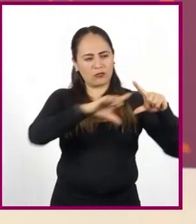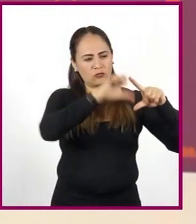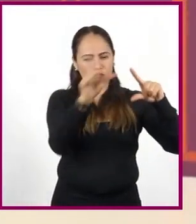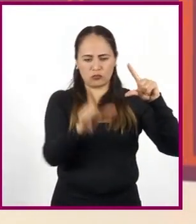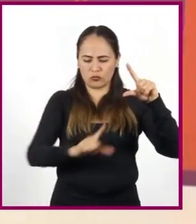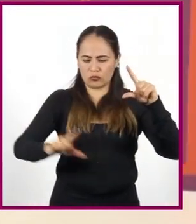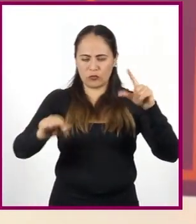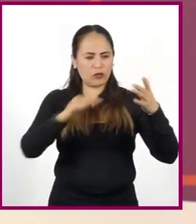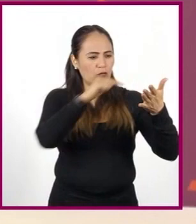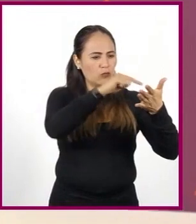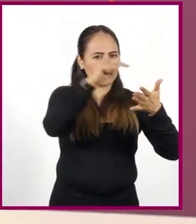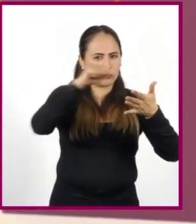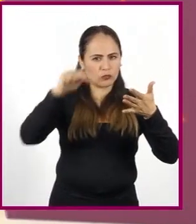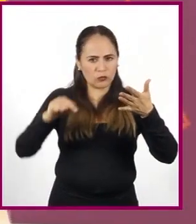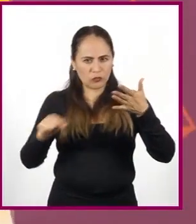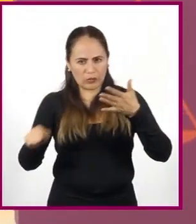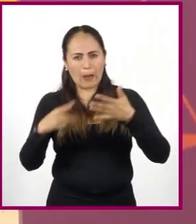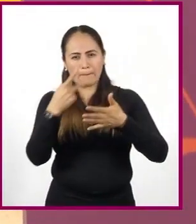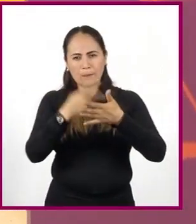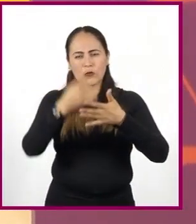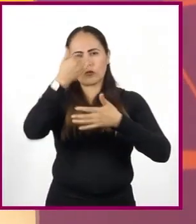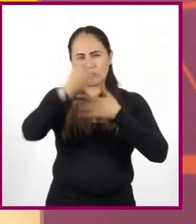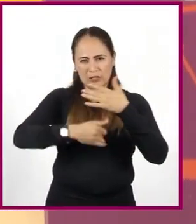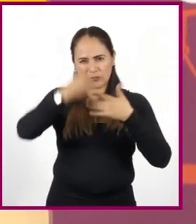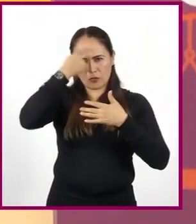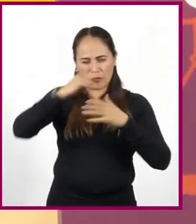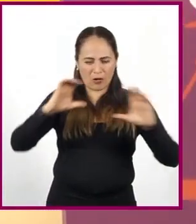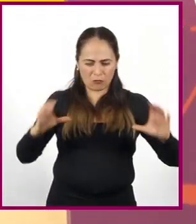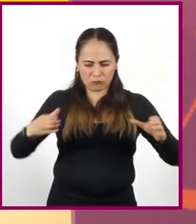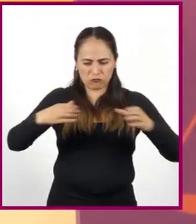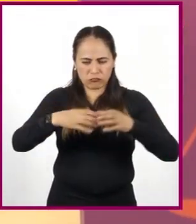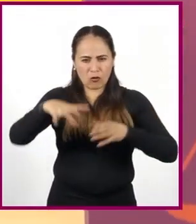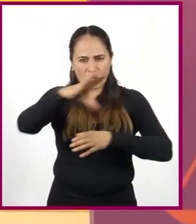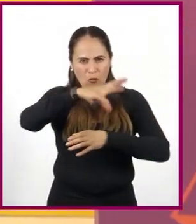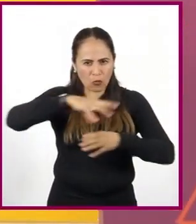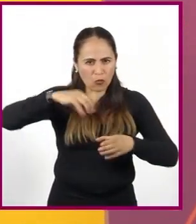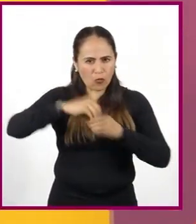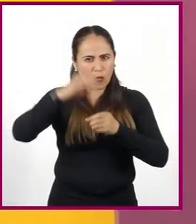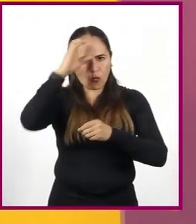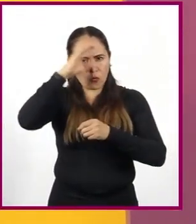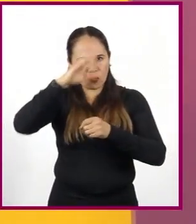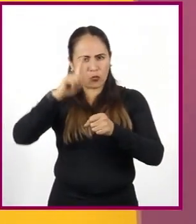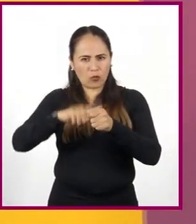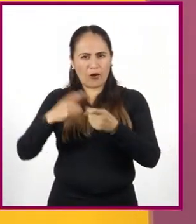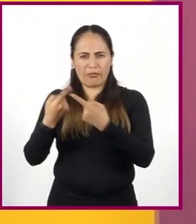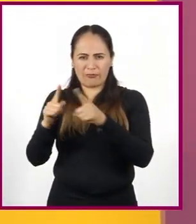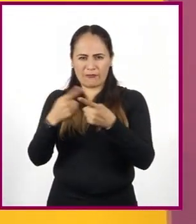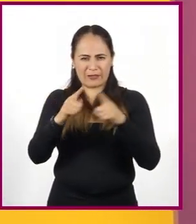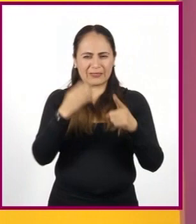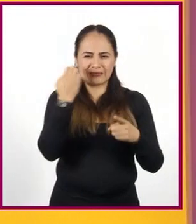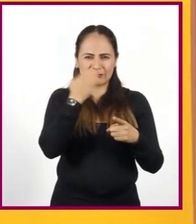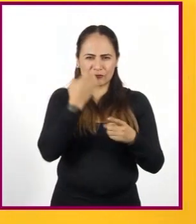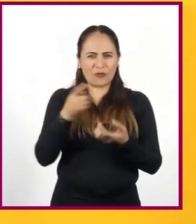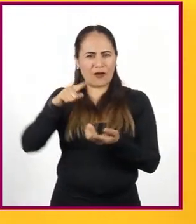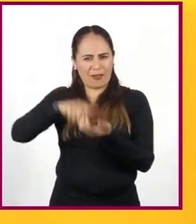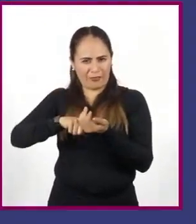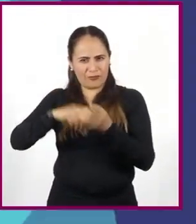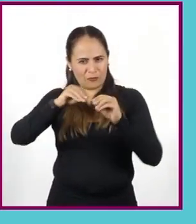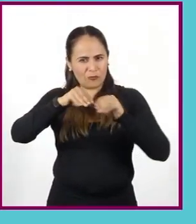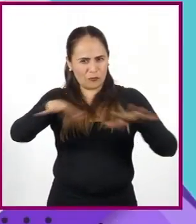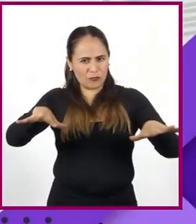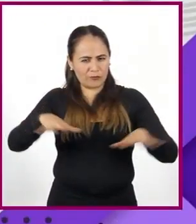República cuando llevaron a cabo un proyecto para promover la inclusión y la interculturalidad en sus escuelas.